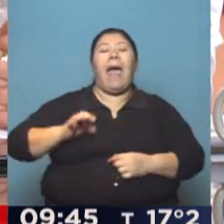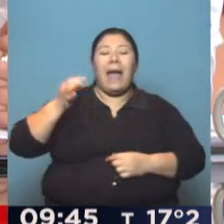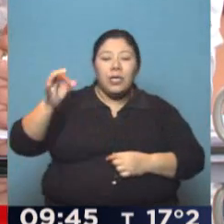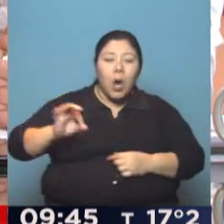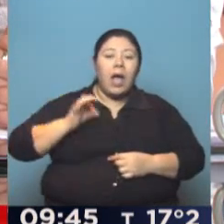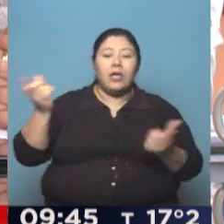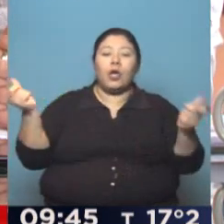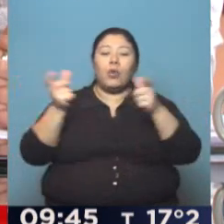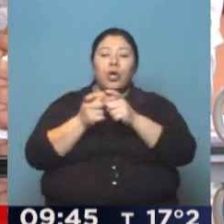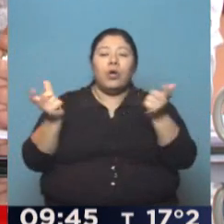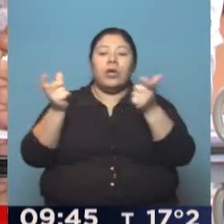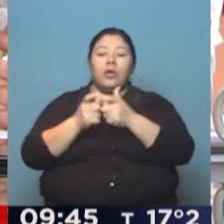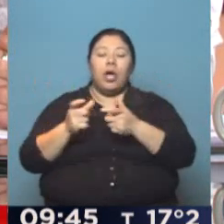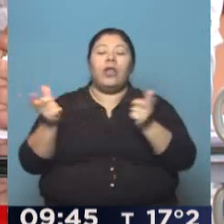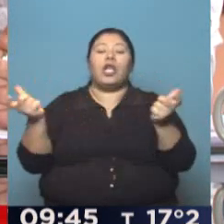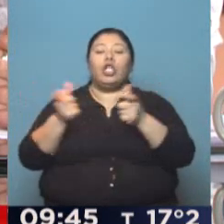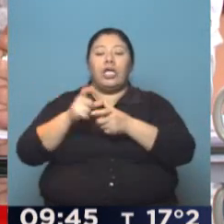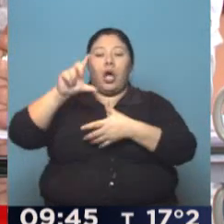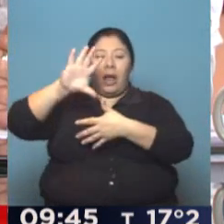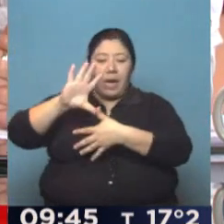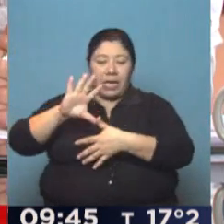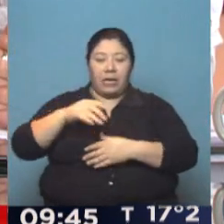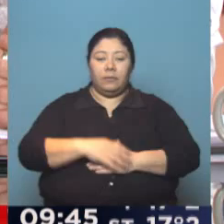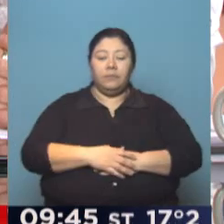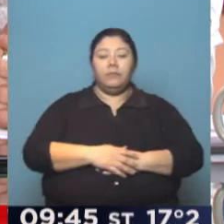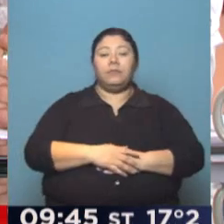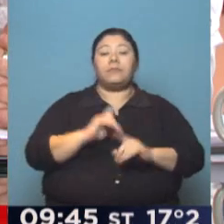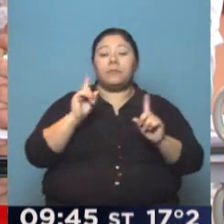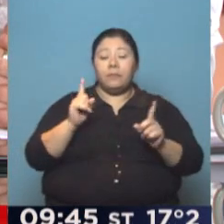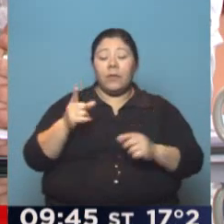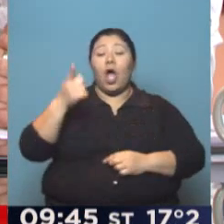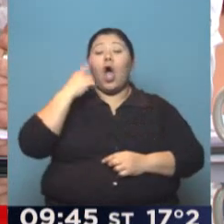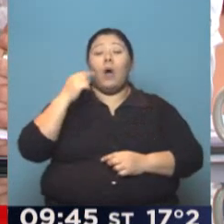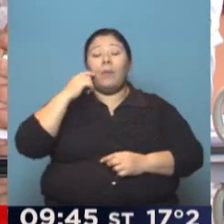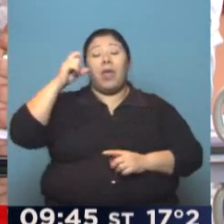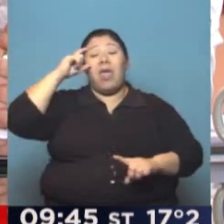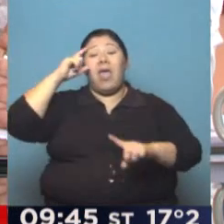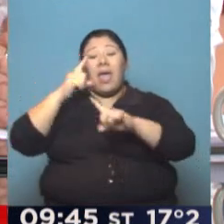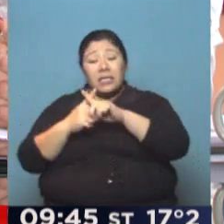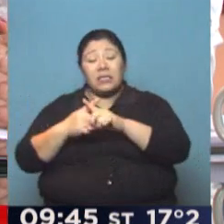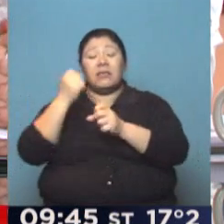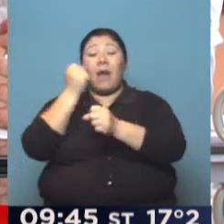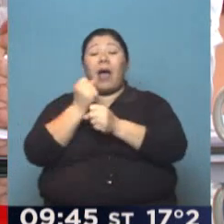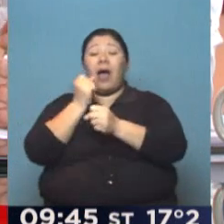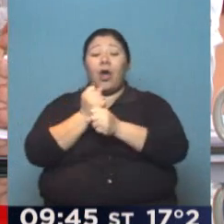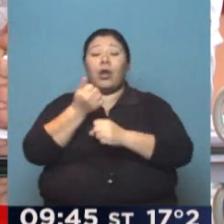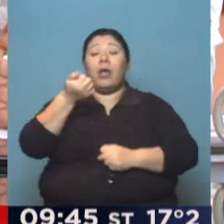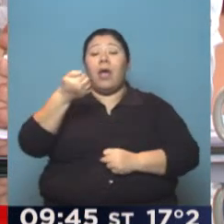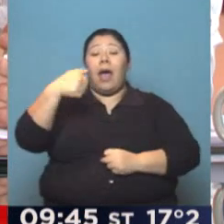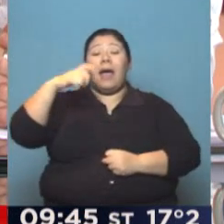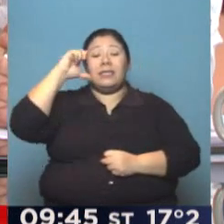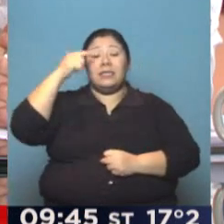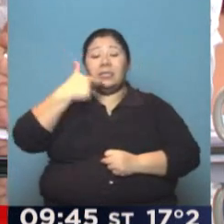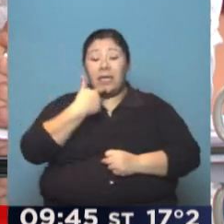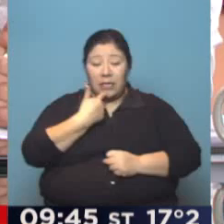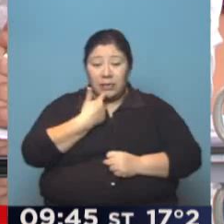a seguir pagando a pesar de este amparo que hizo un exfuncionario del ANSES con respecto a estas sentencias, que tiene que